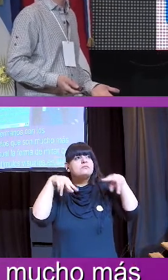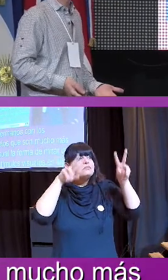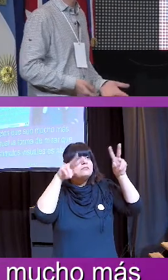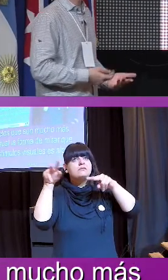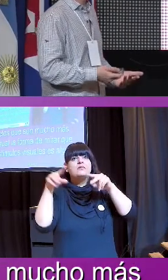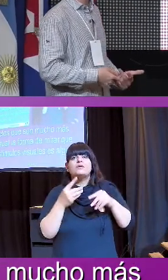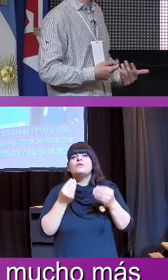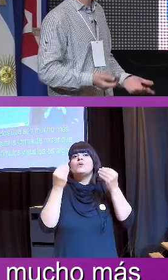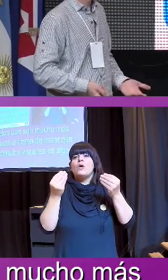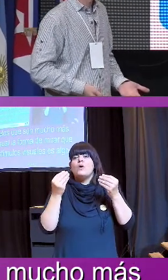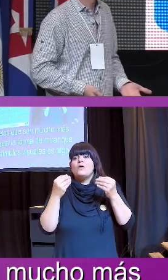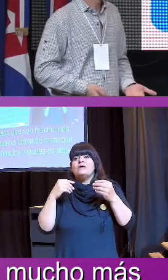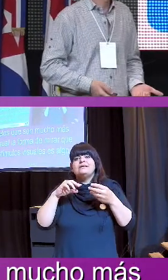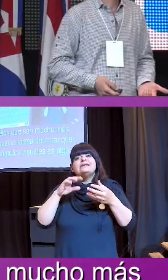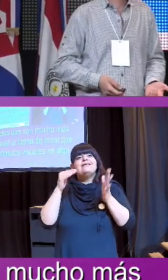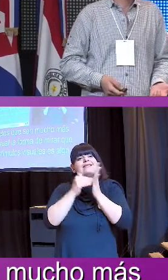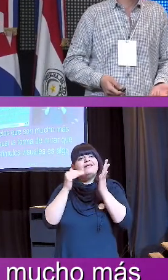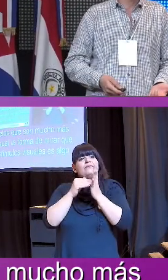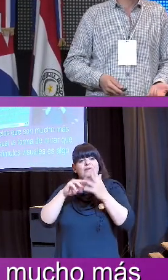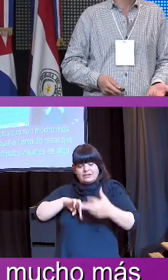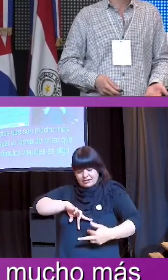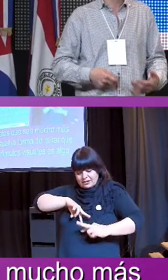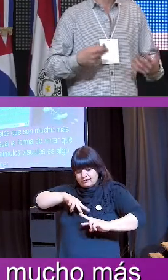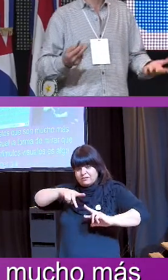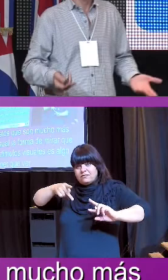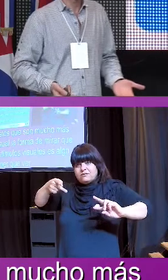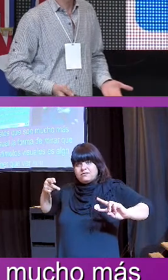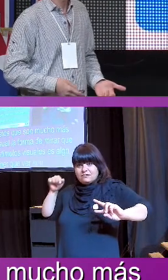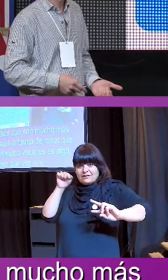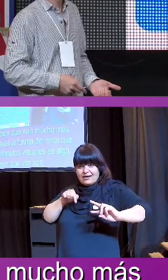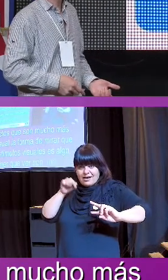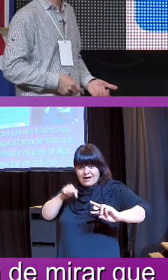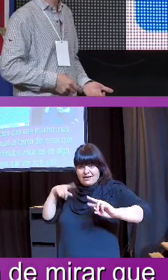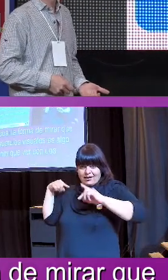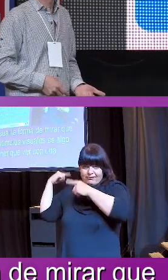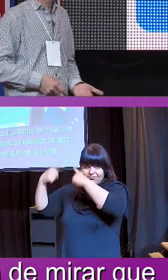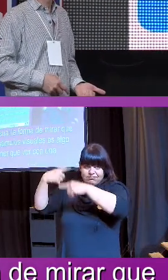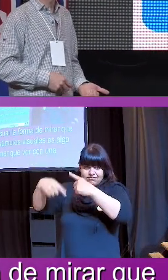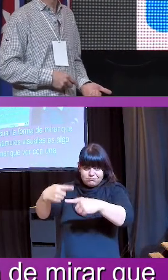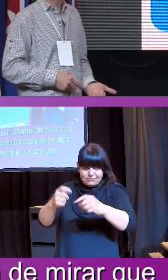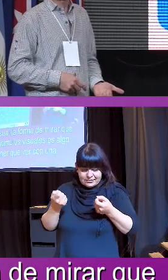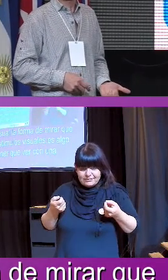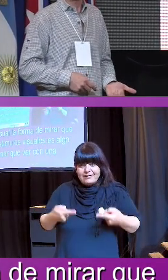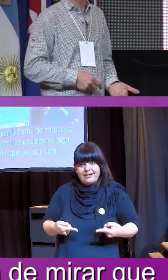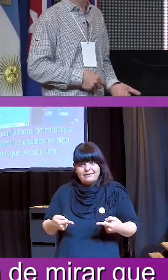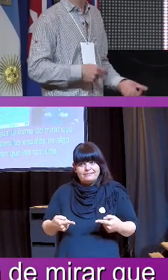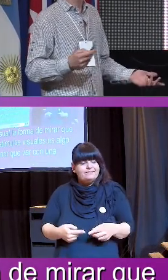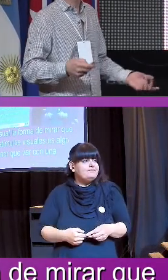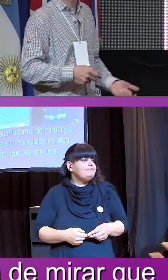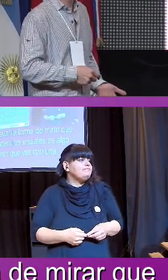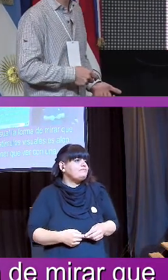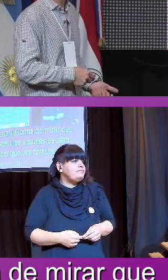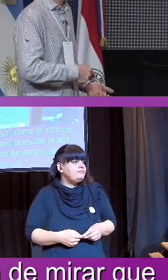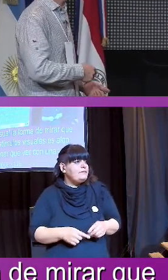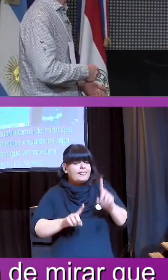altamente genético y eso podría tener que ver con una vulnerabilidad al autismo. Me parece que